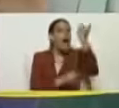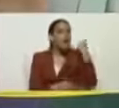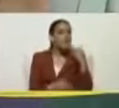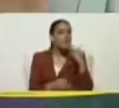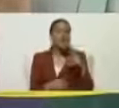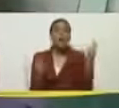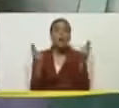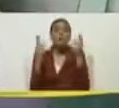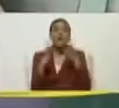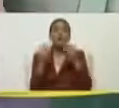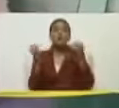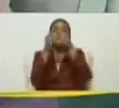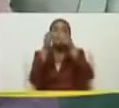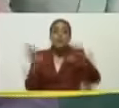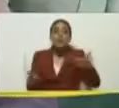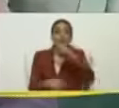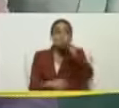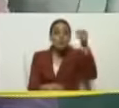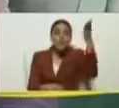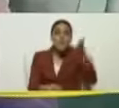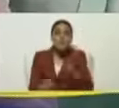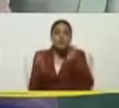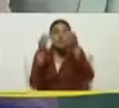Carmen. ¿Ah?